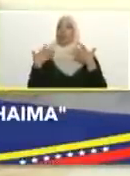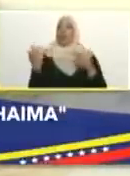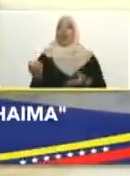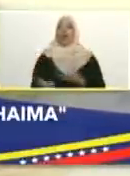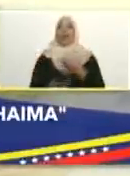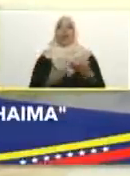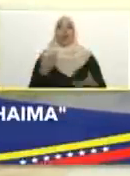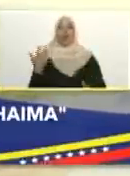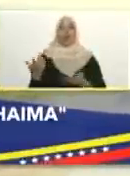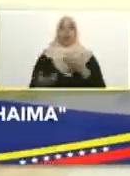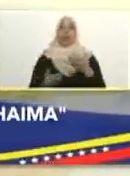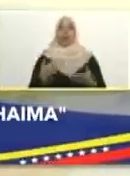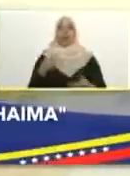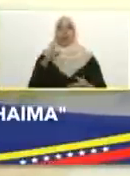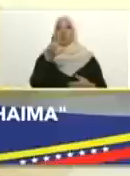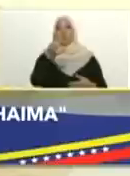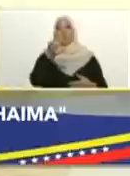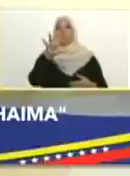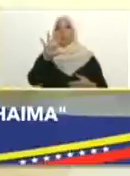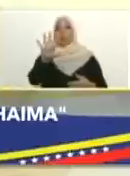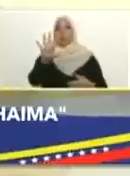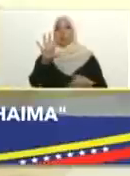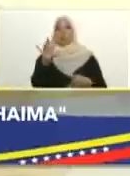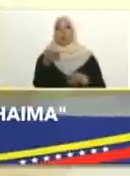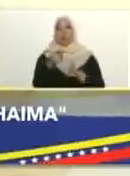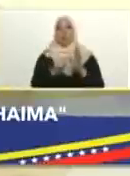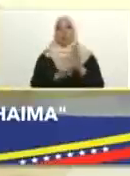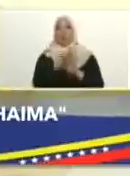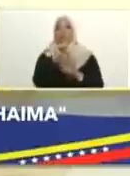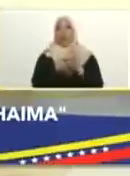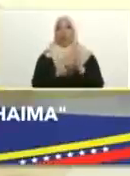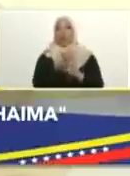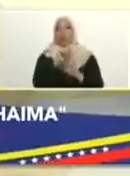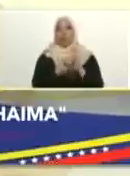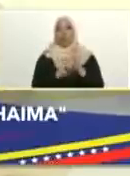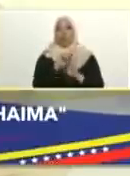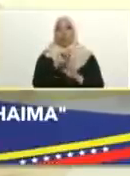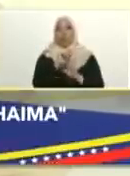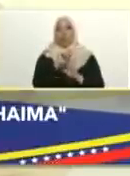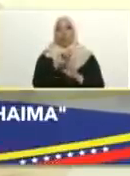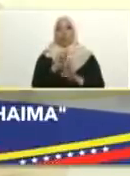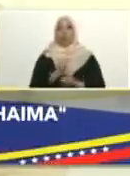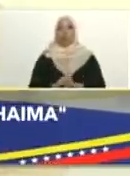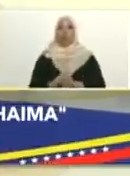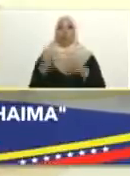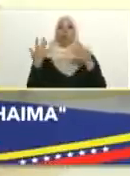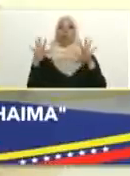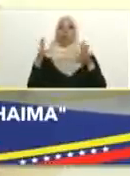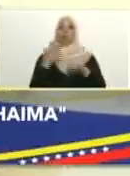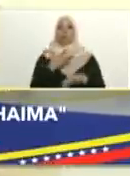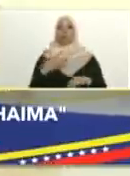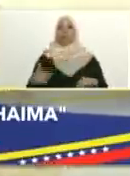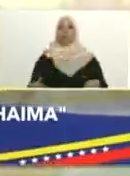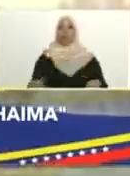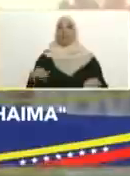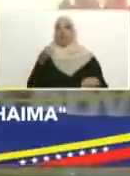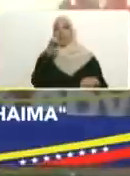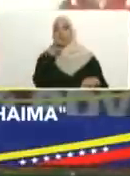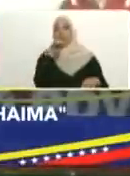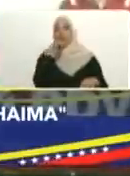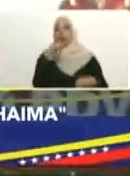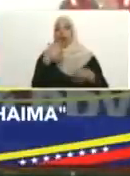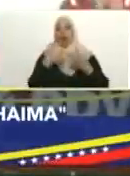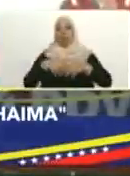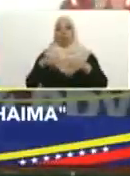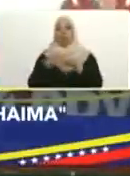La calor estaba en 35 grados aquí, llegando a Tellechea. Un aplauso al presidente de PDVSA, ministro de